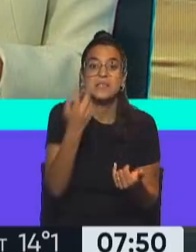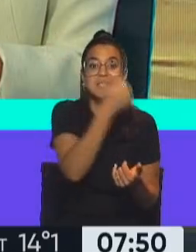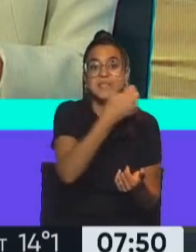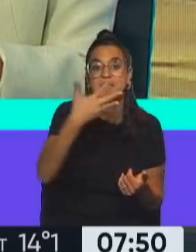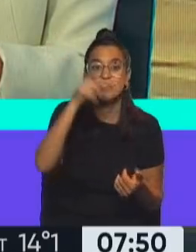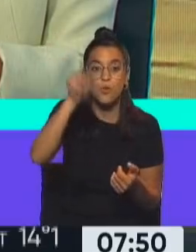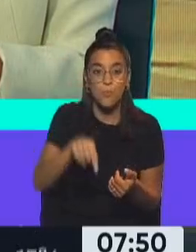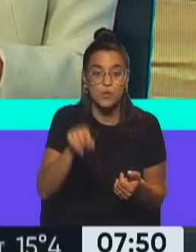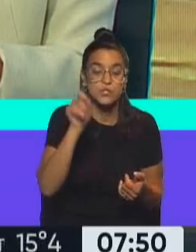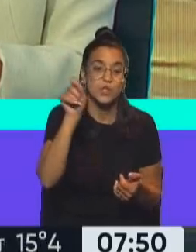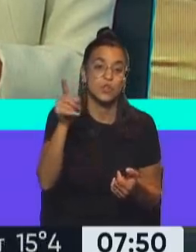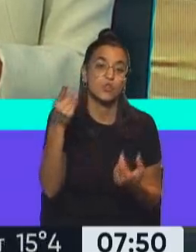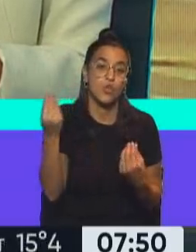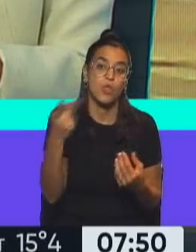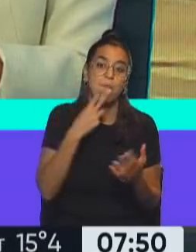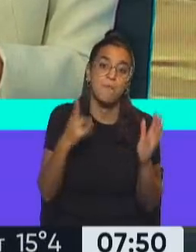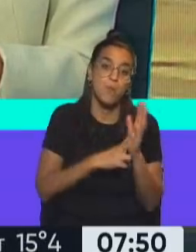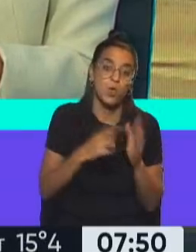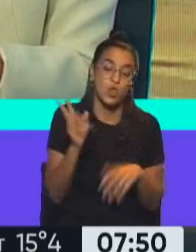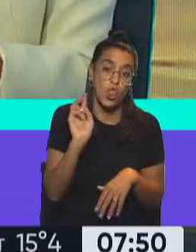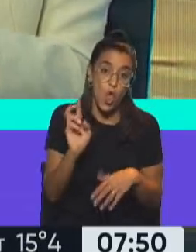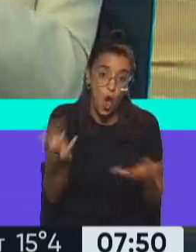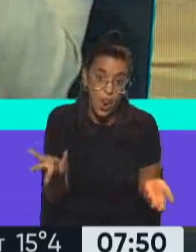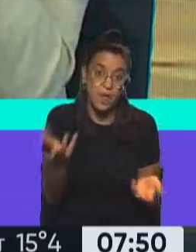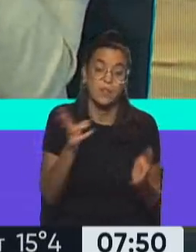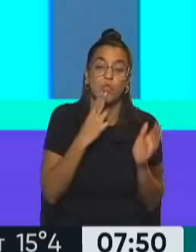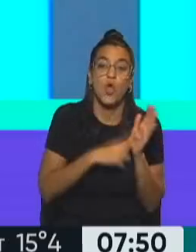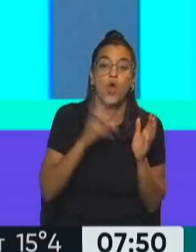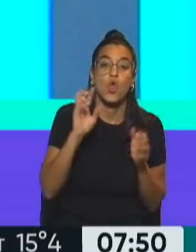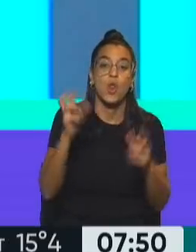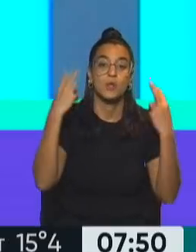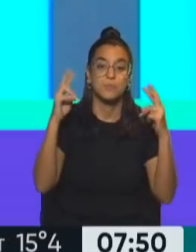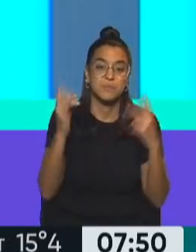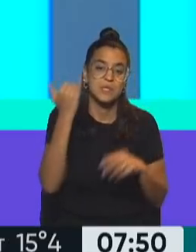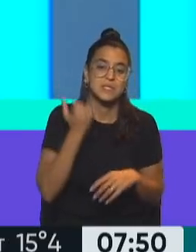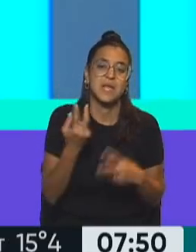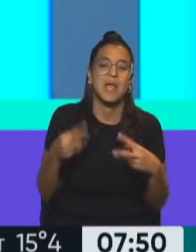65% de impuesto al dólar no el dólar turista